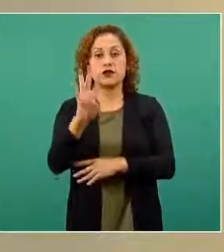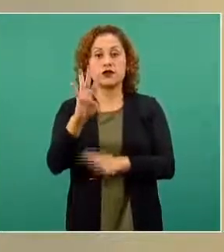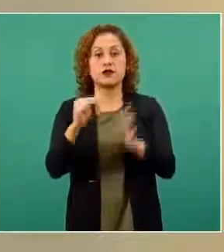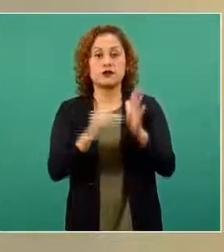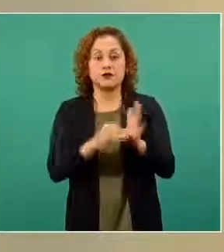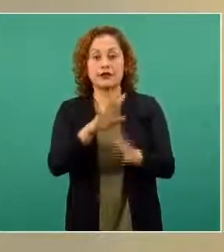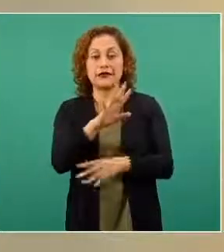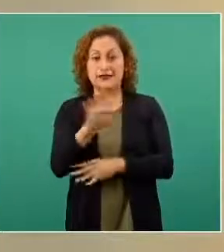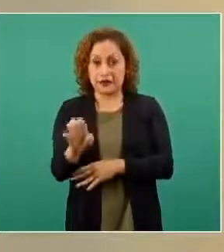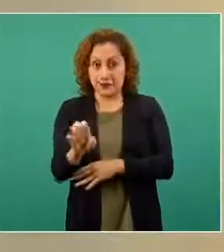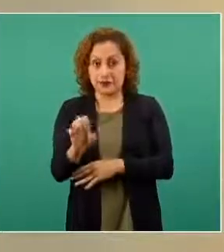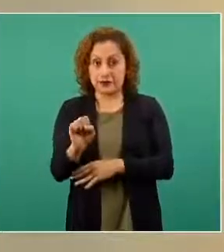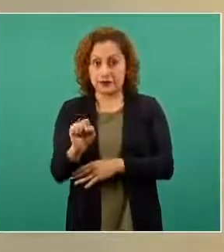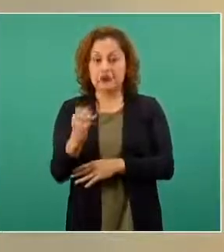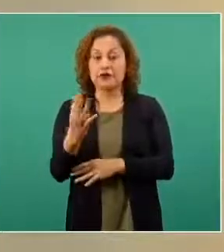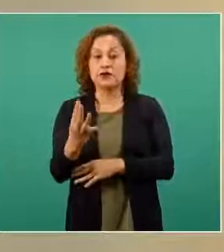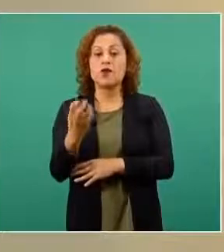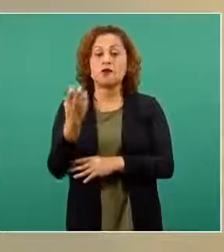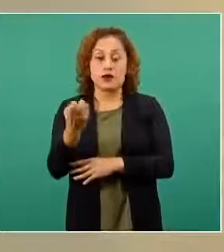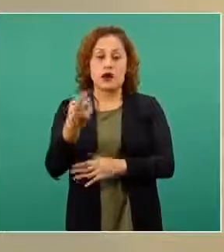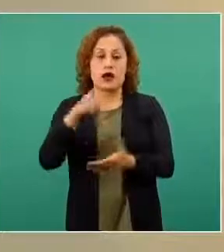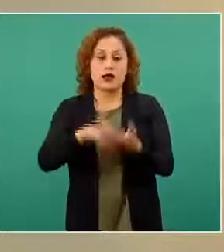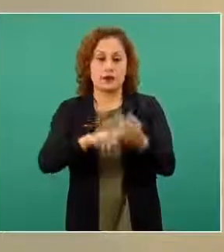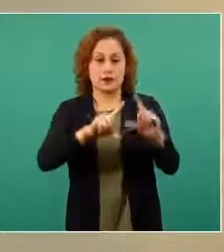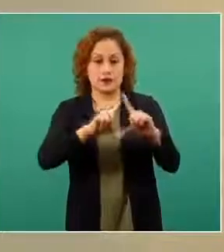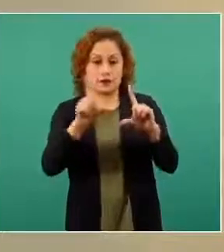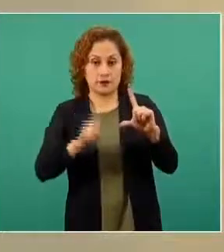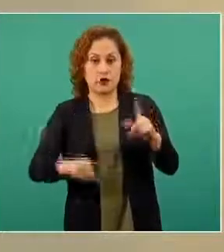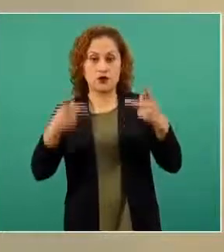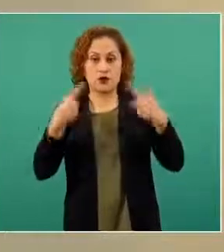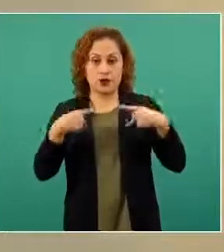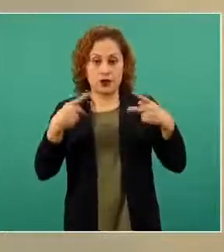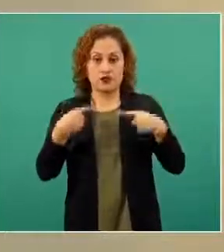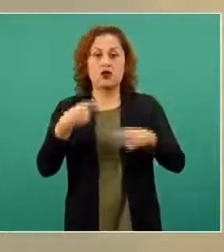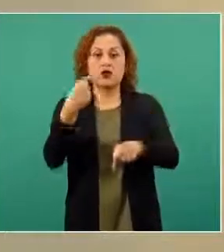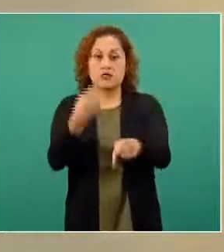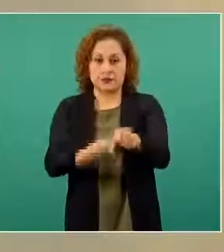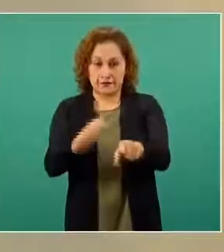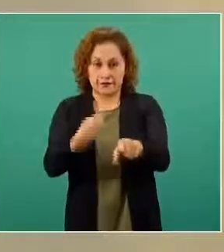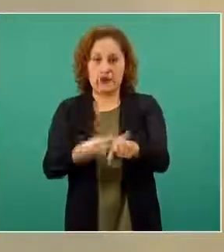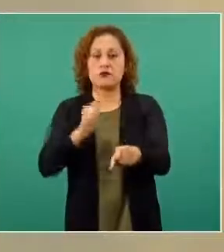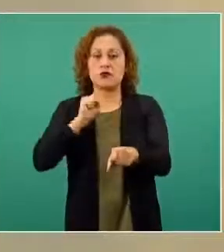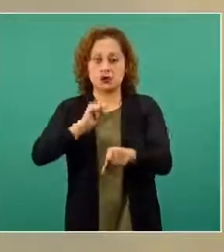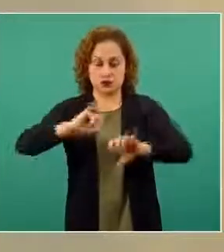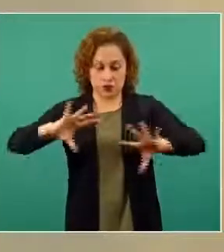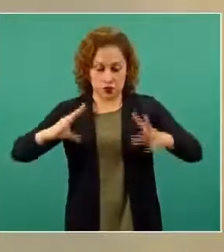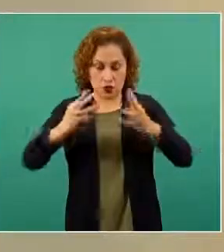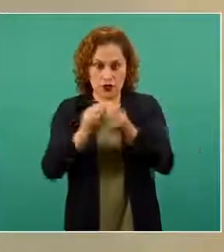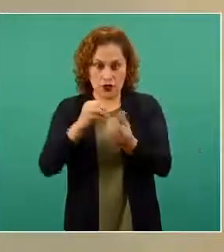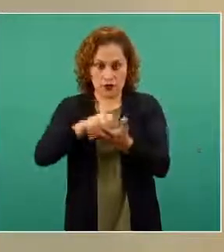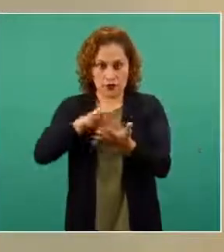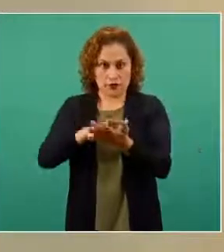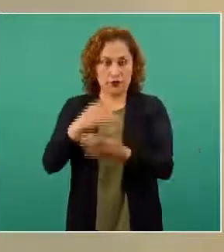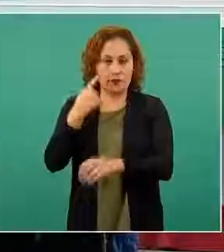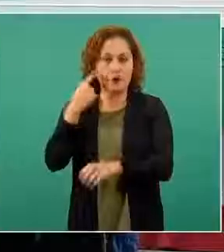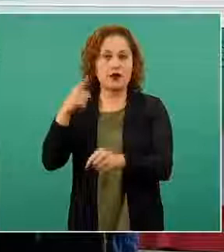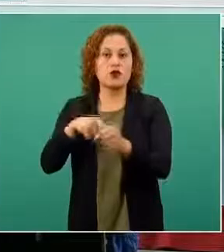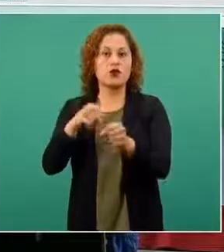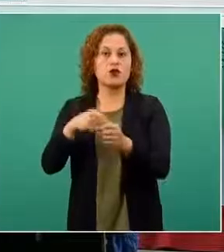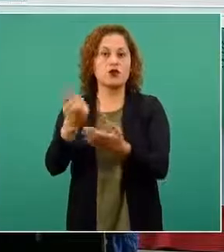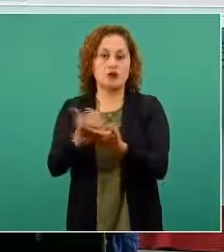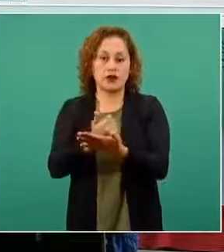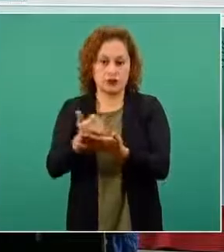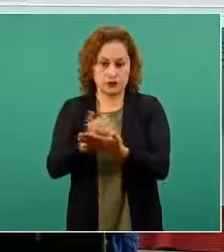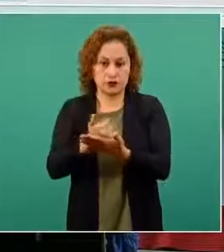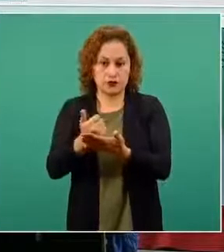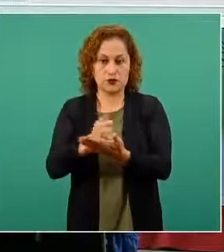2.564.604 los casos estimados en nuestro país que se tienen y que contempla esta gráfica en color azul. Y